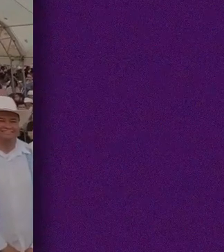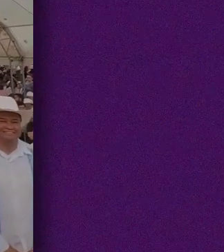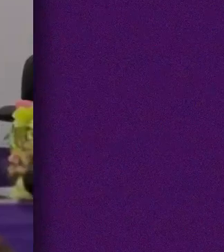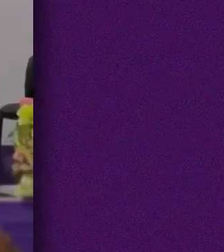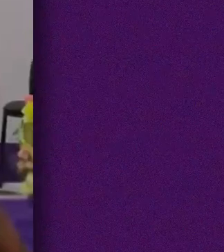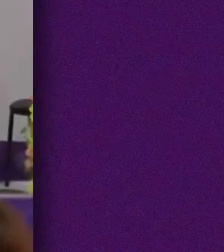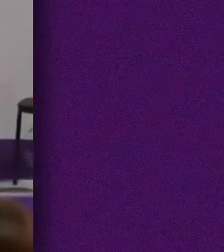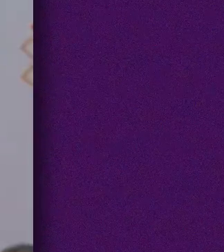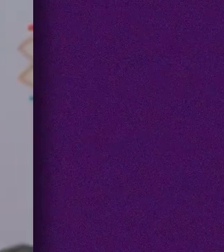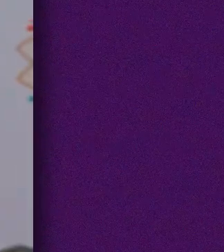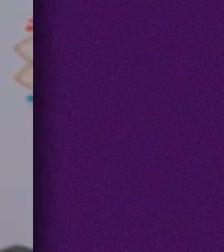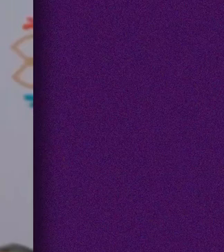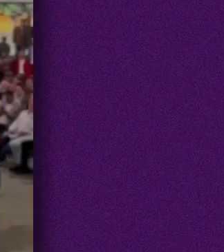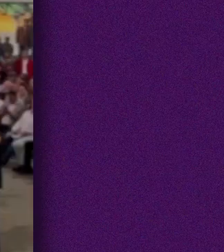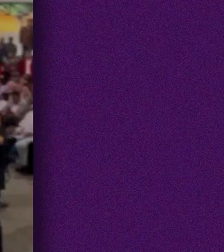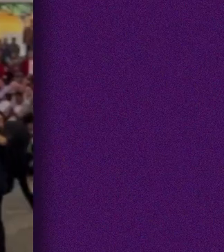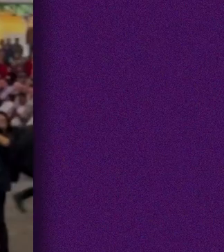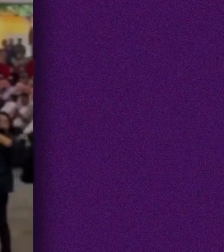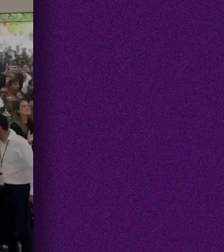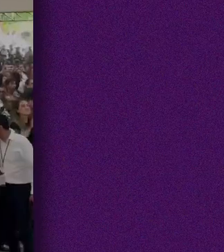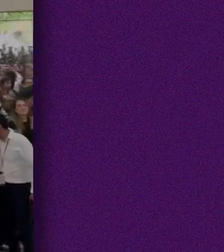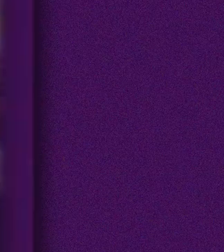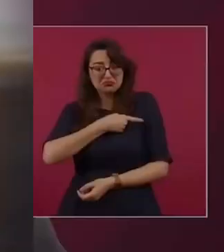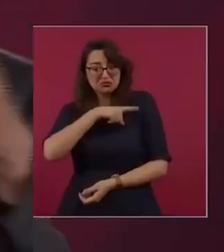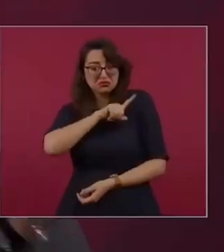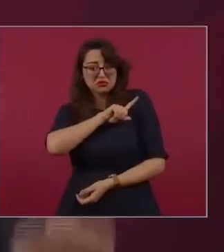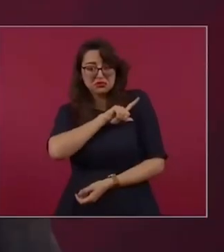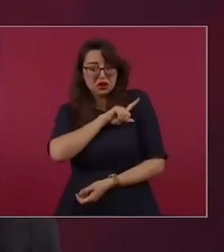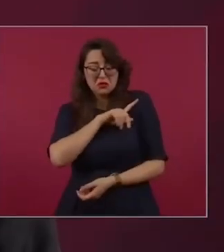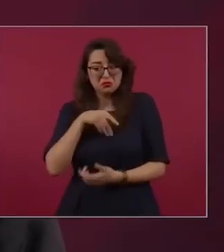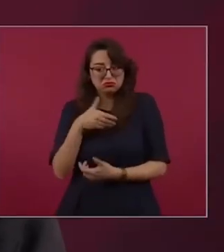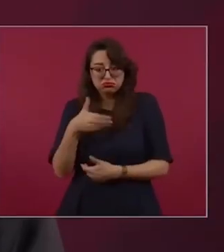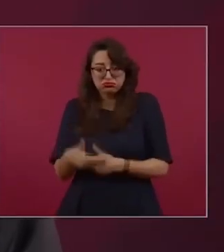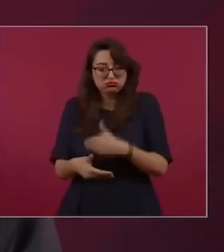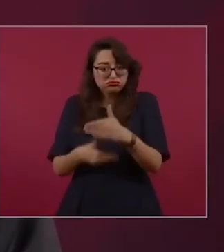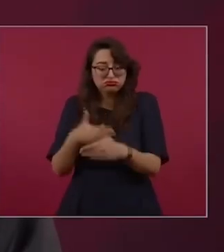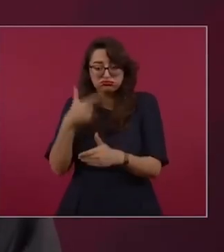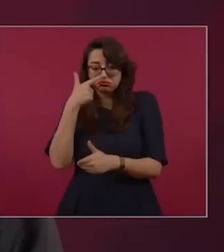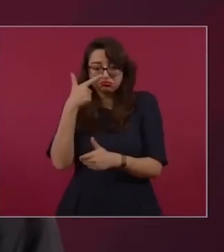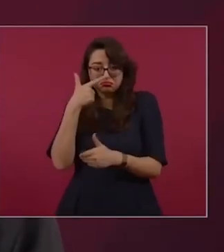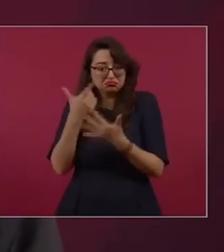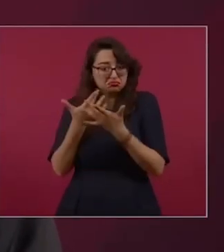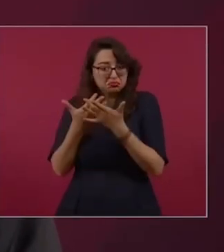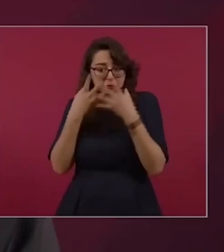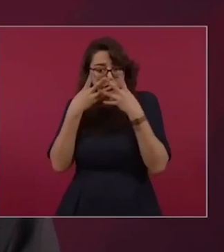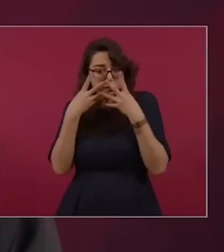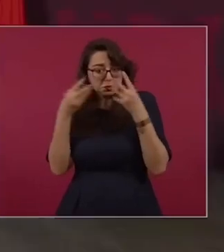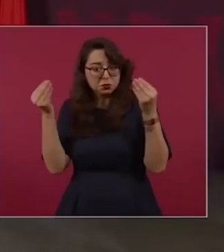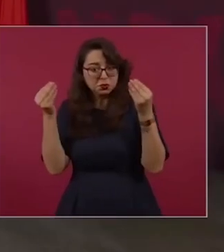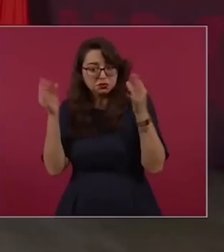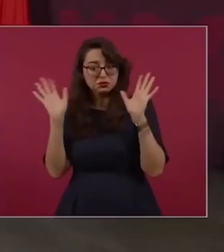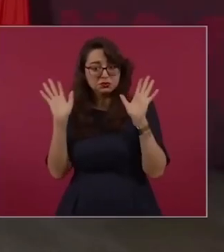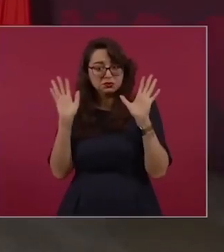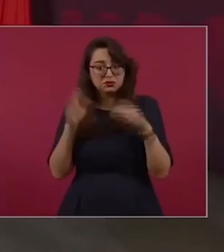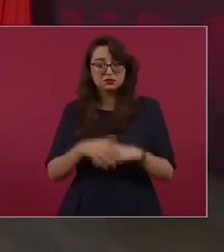país. Siguen muchos retos, pendientes y seguirán. Tenemos un precandidato de educación global y de concertación,